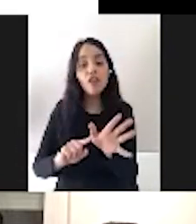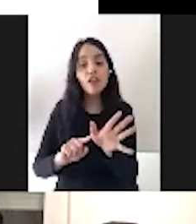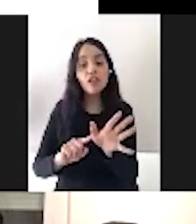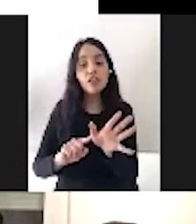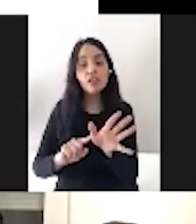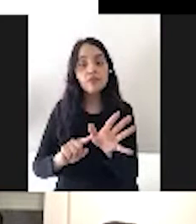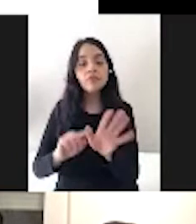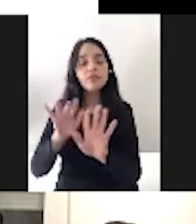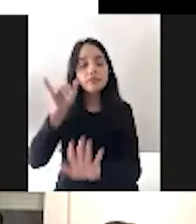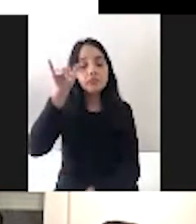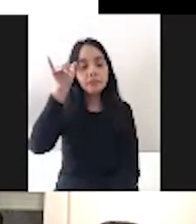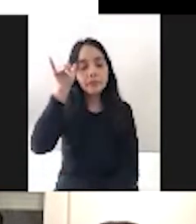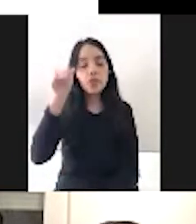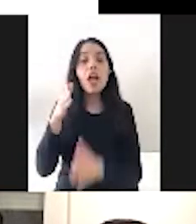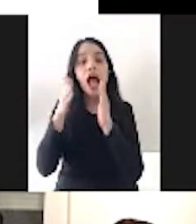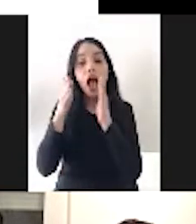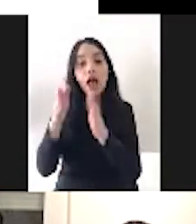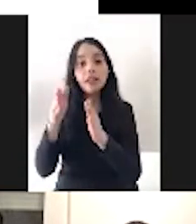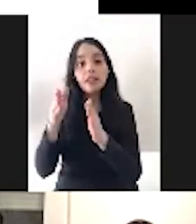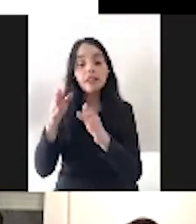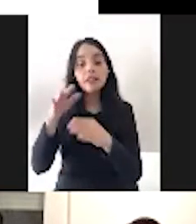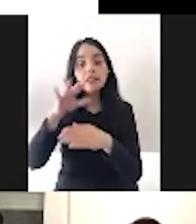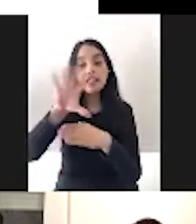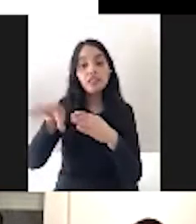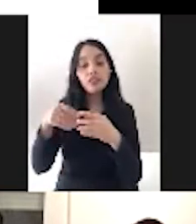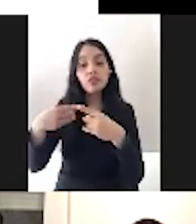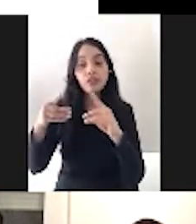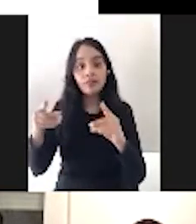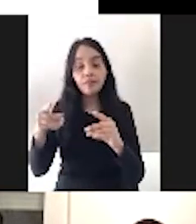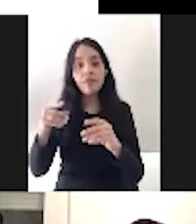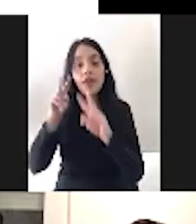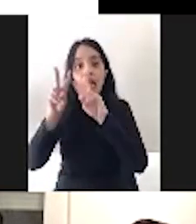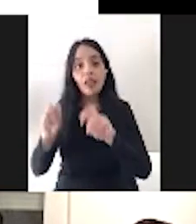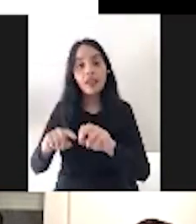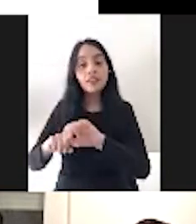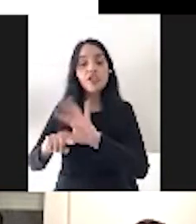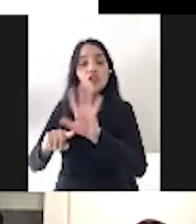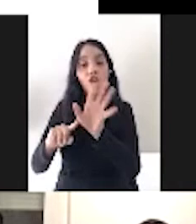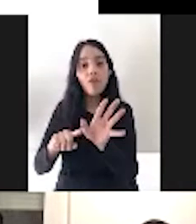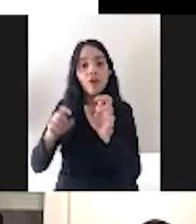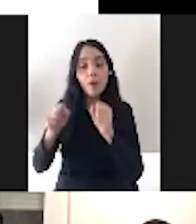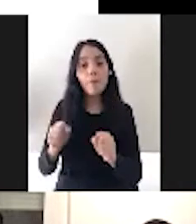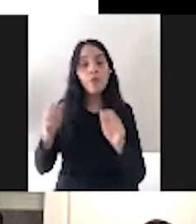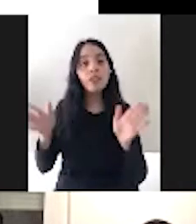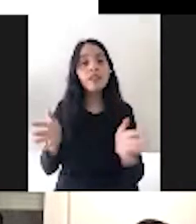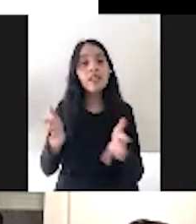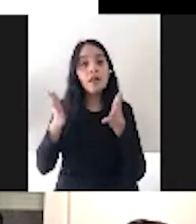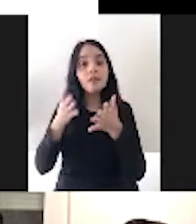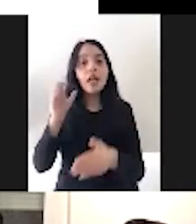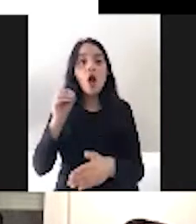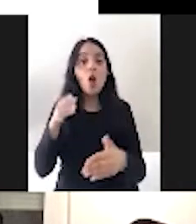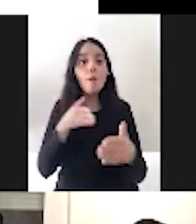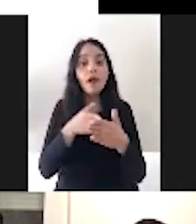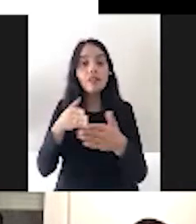atención e inclusión a la diversidad, análisis de los factores que dificultan o facilitan la puesta en marcha de las